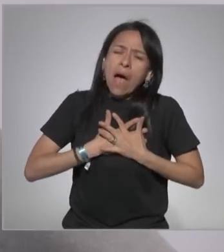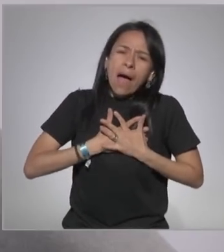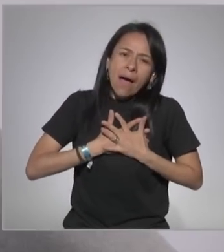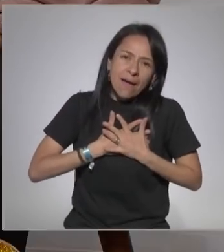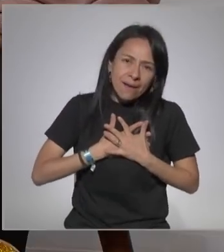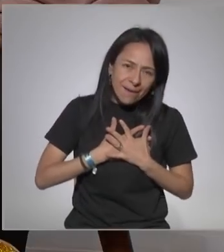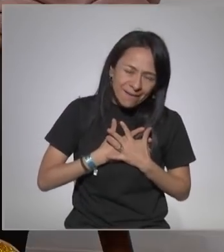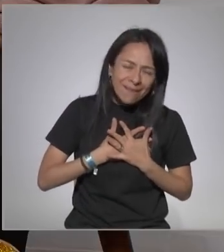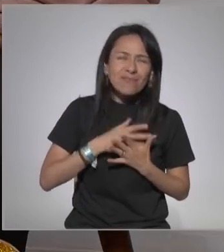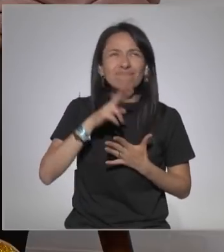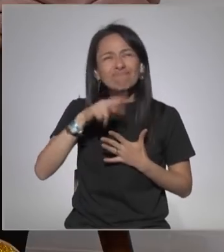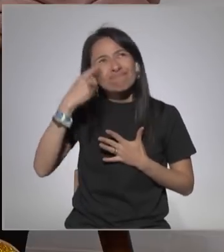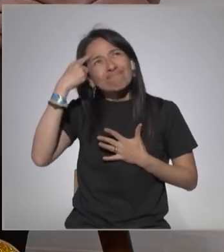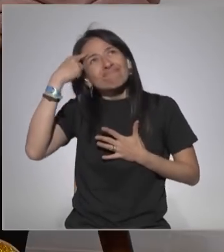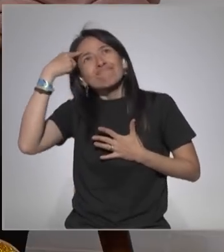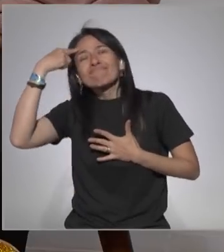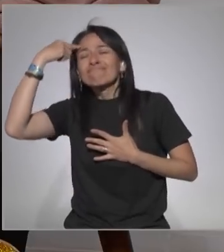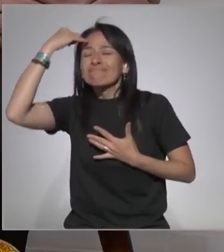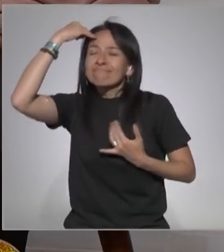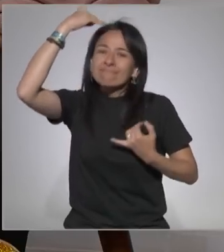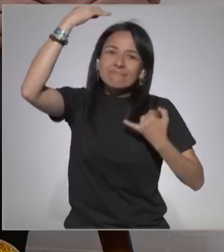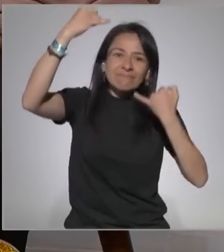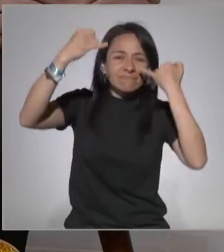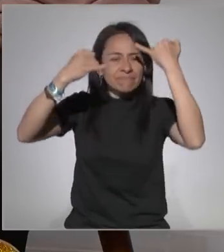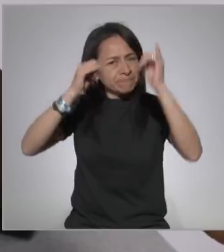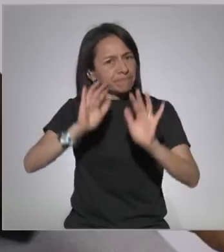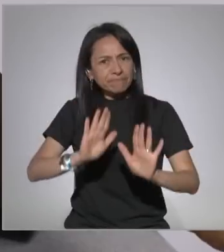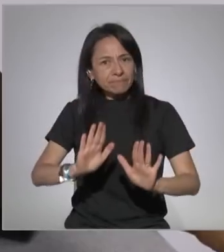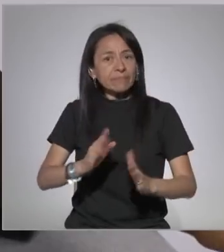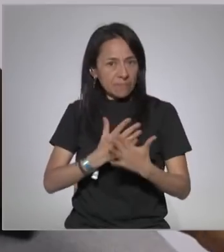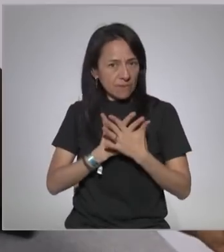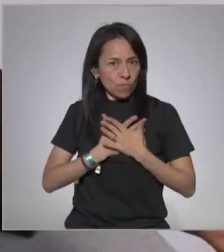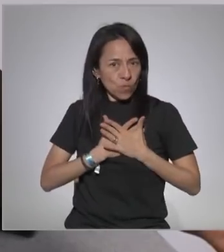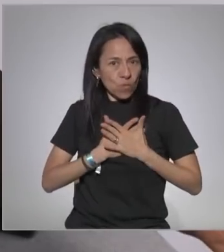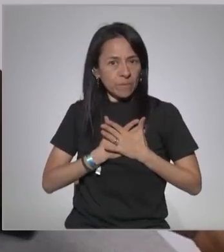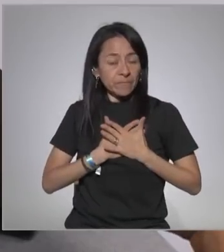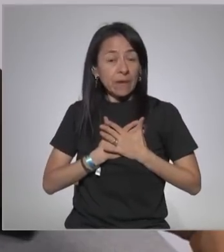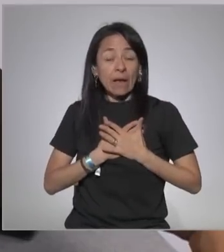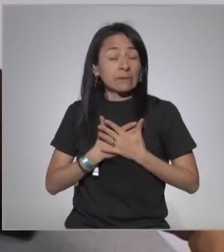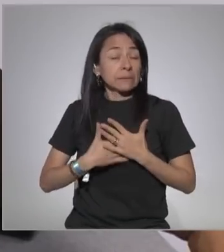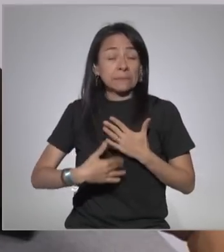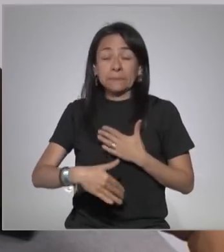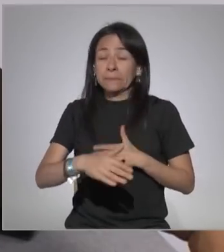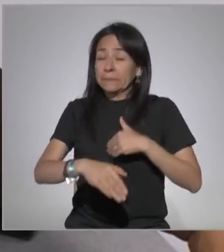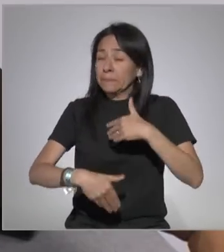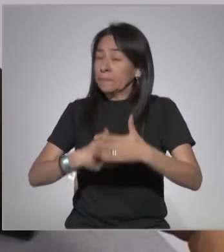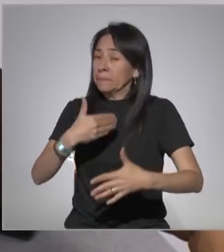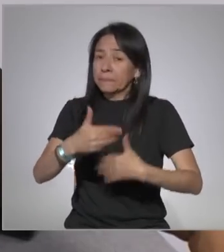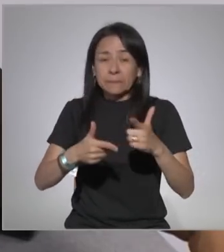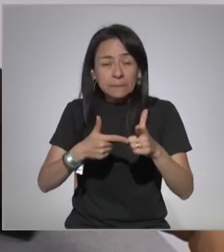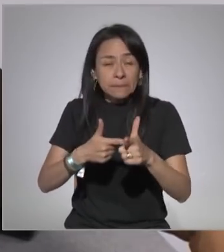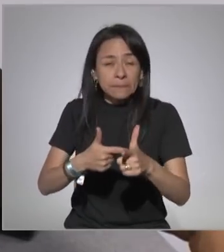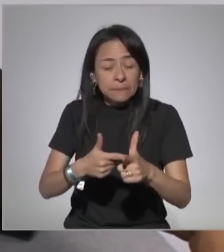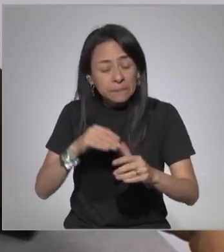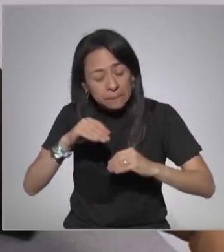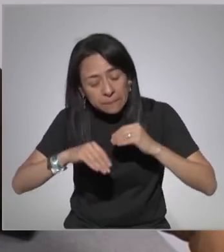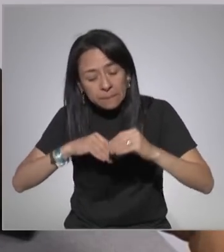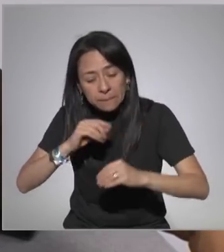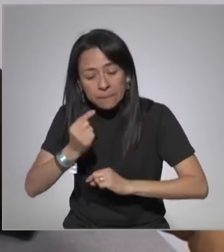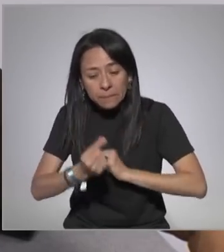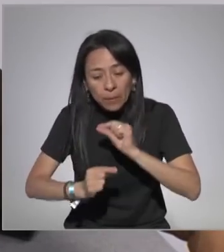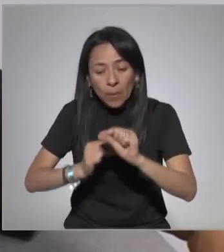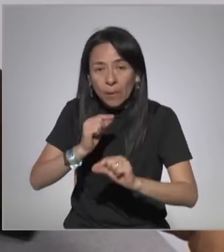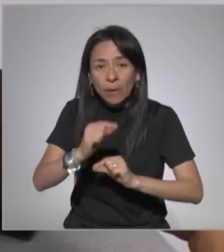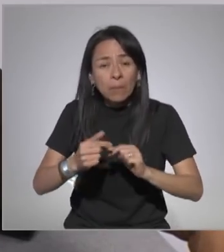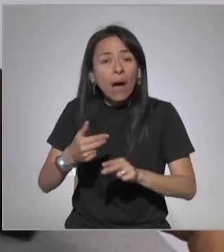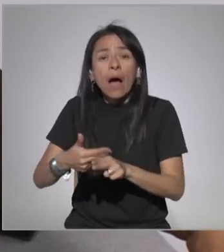y el amor se sigue construyendo hasta que morimos. Exacto. Porque tiene que ver, yo lo menciono, en